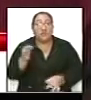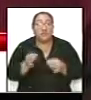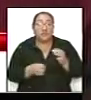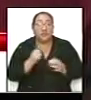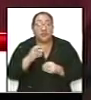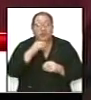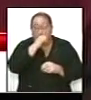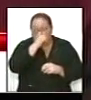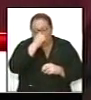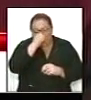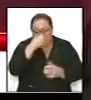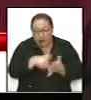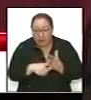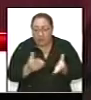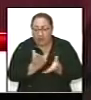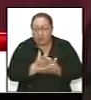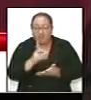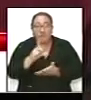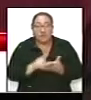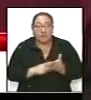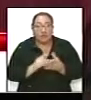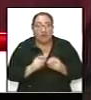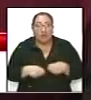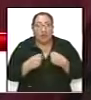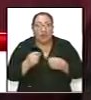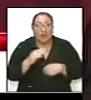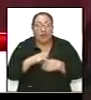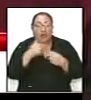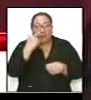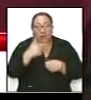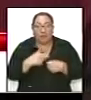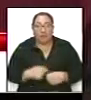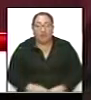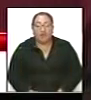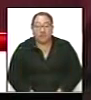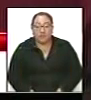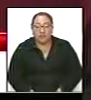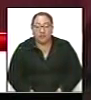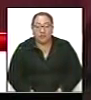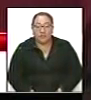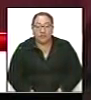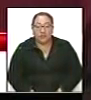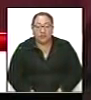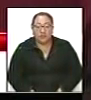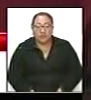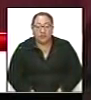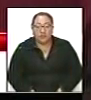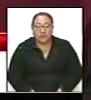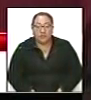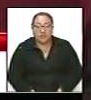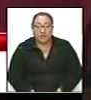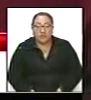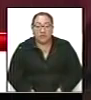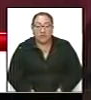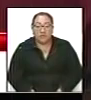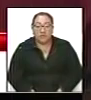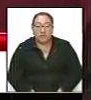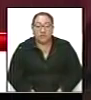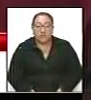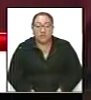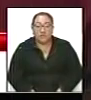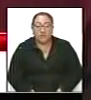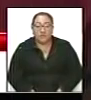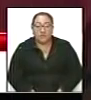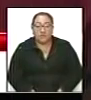señalado que estos documentos, el listado de asignación de combustible, los cuadros de asignación de combustible o los fax, sean falsos.